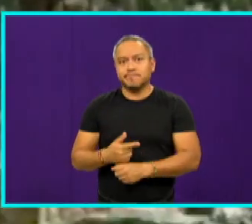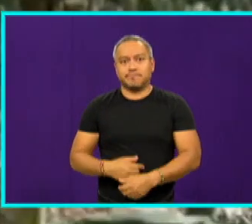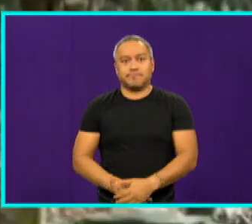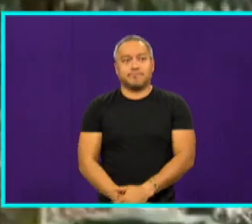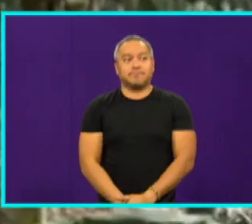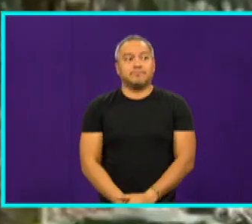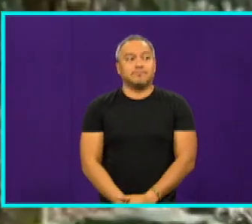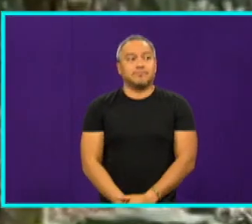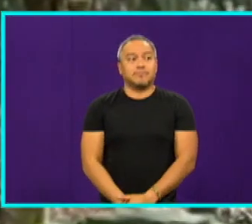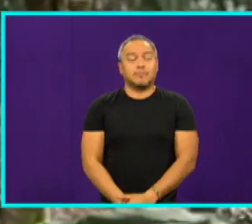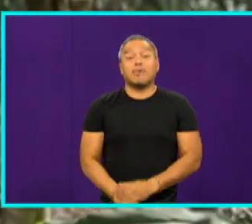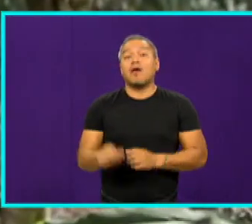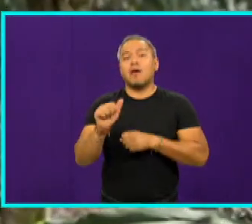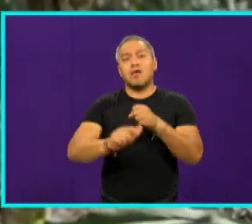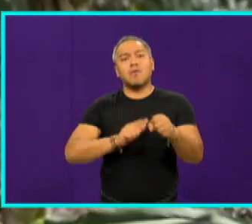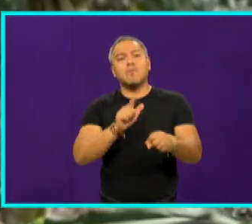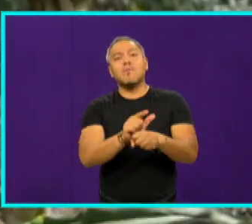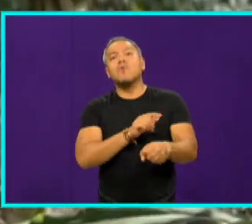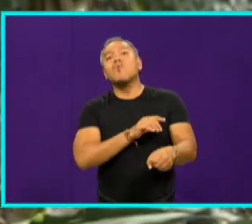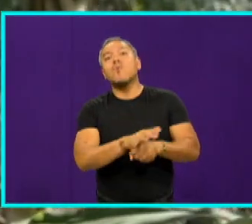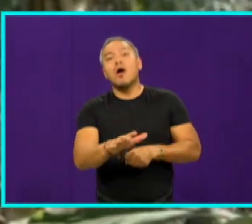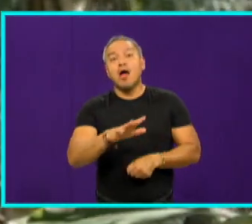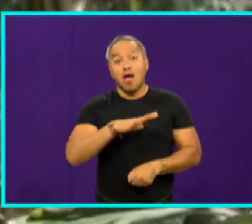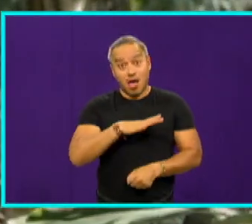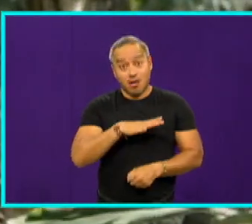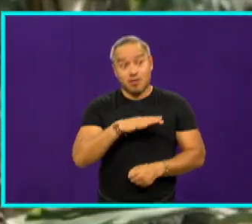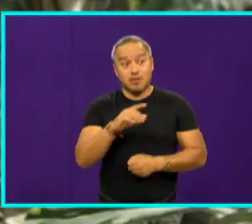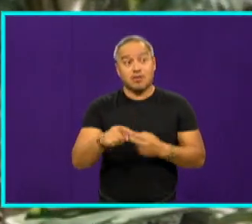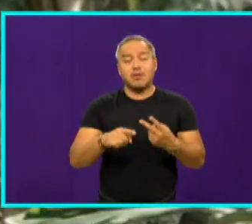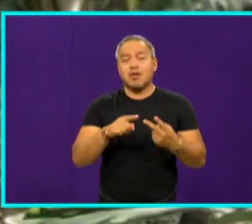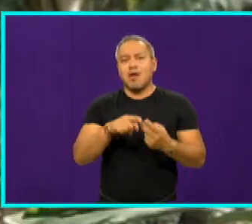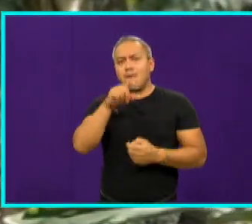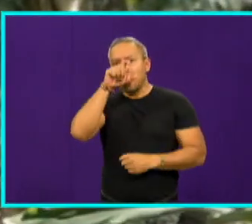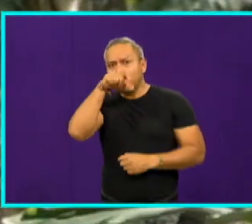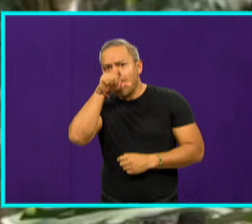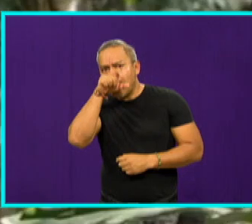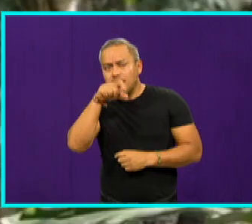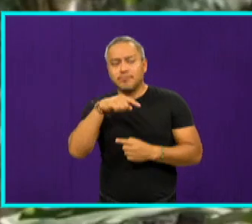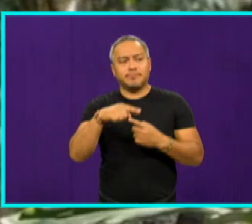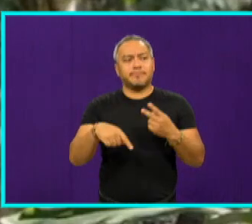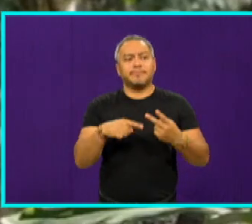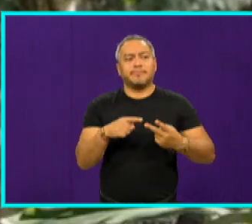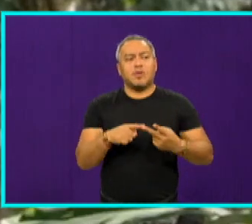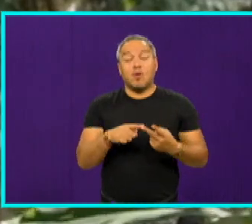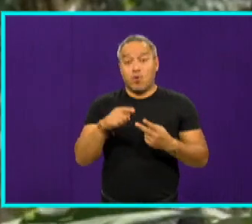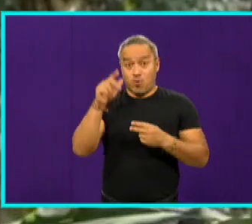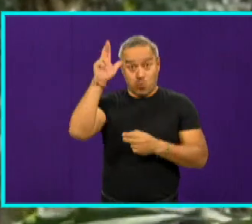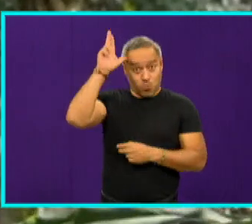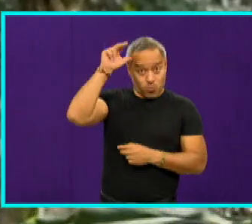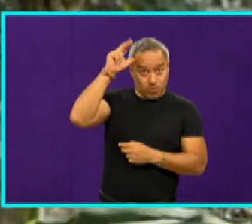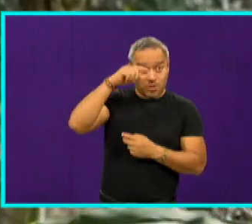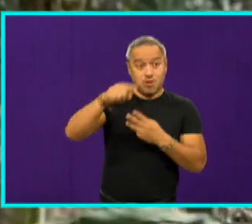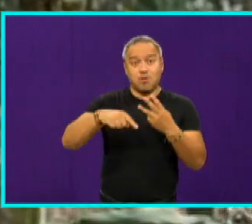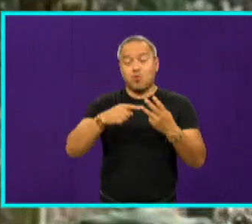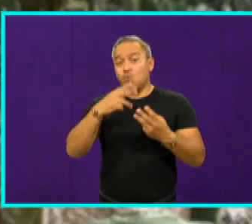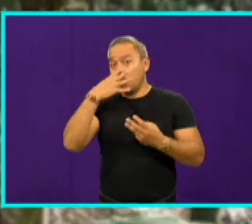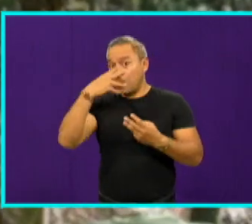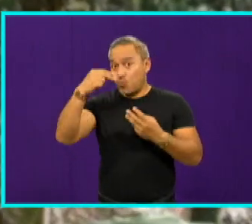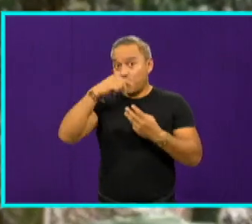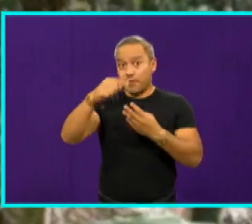Entre la fauna en la que podemos encontrar hay aguilillas camineras, conejos,